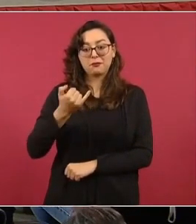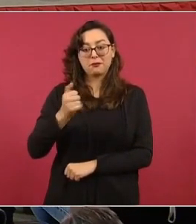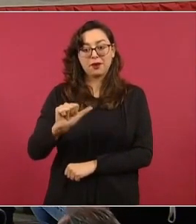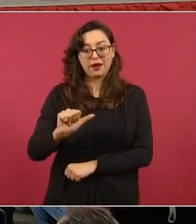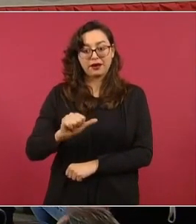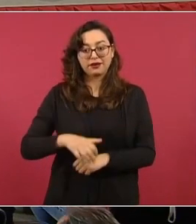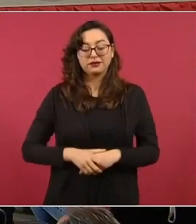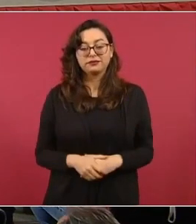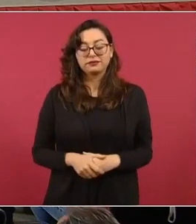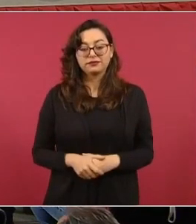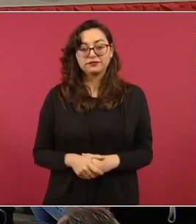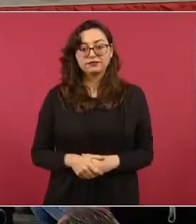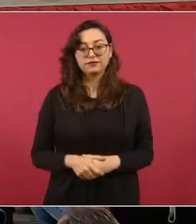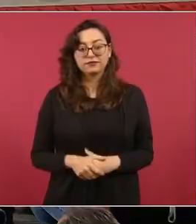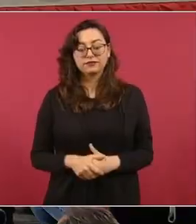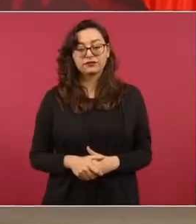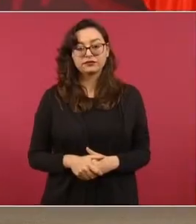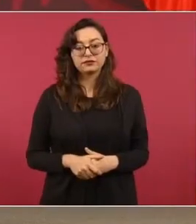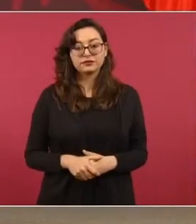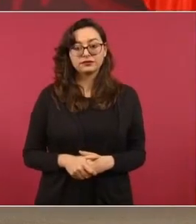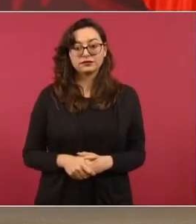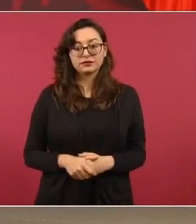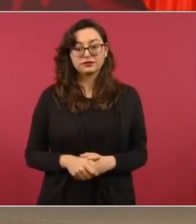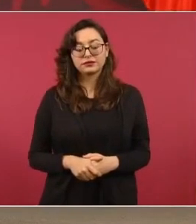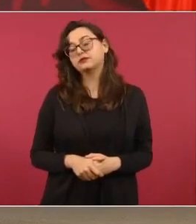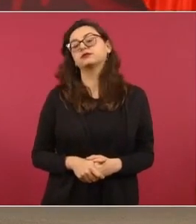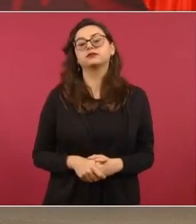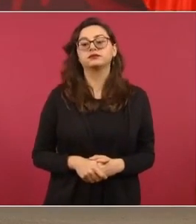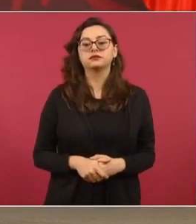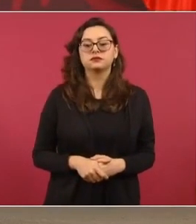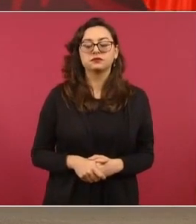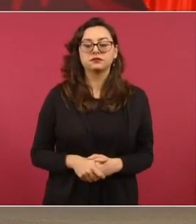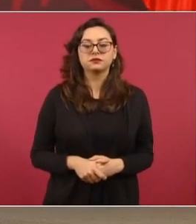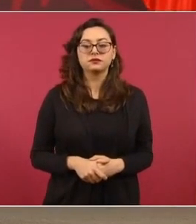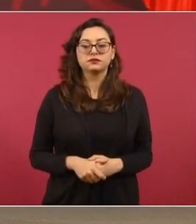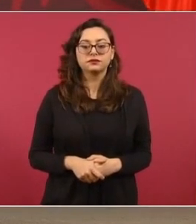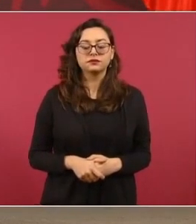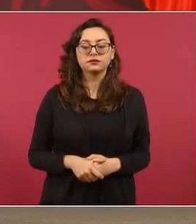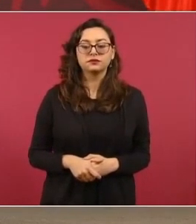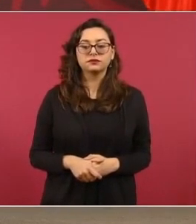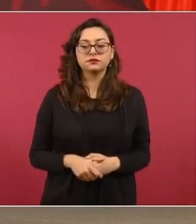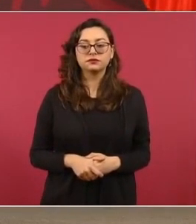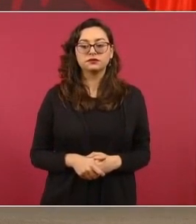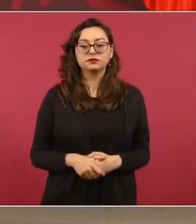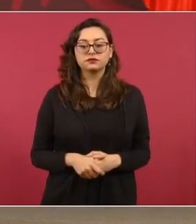Entonces tu pregunta es, cuando